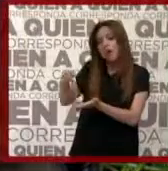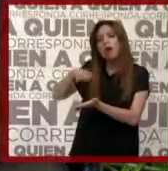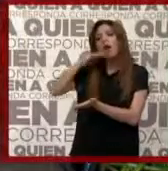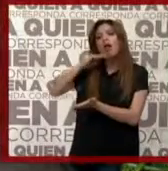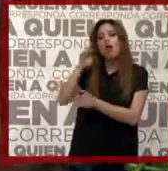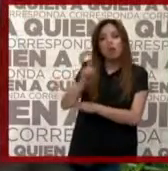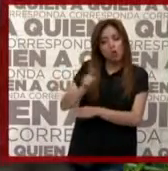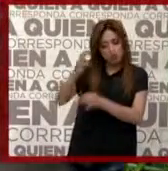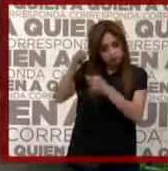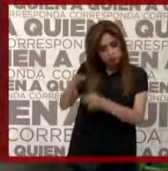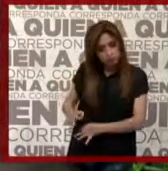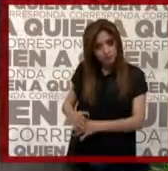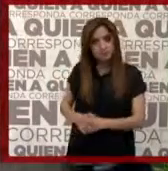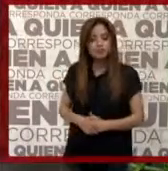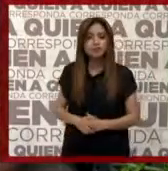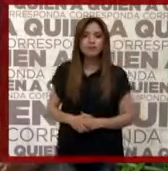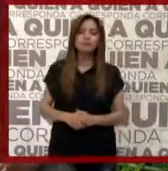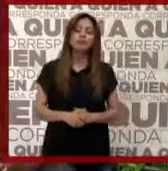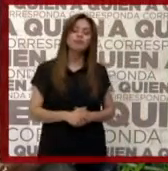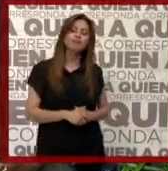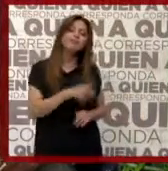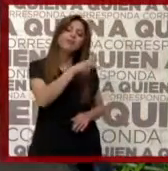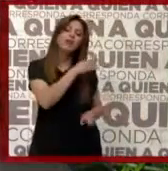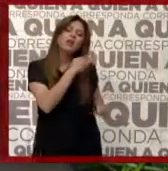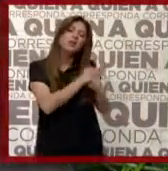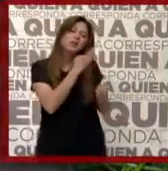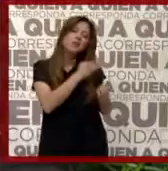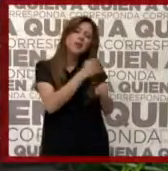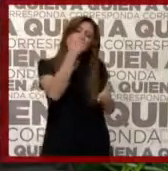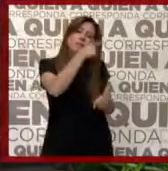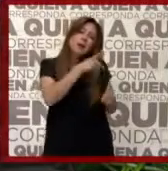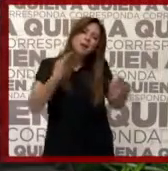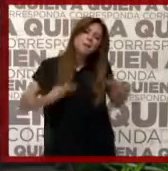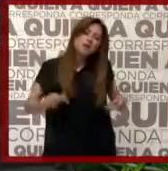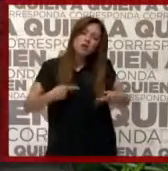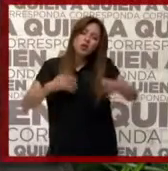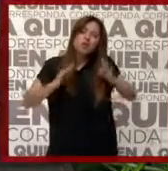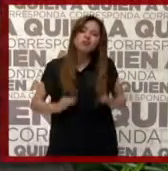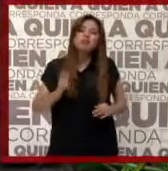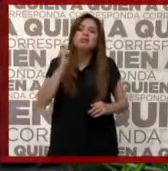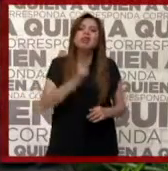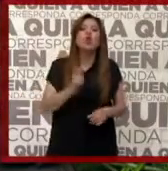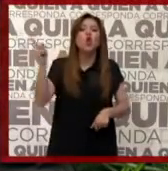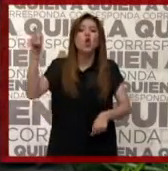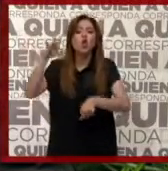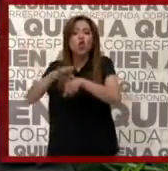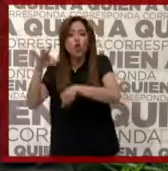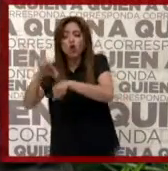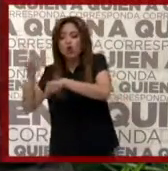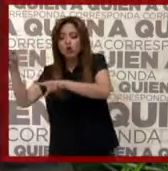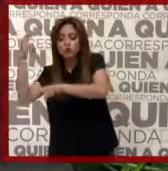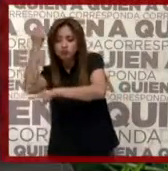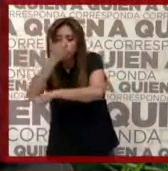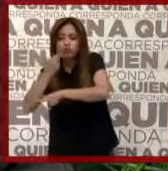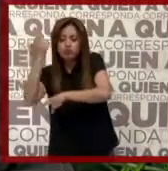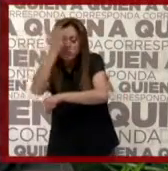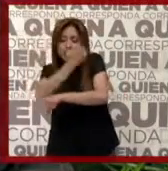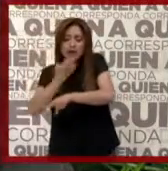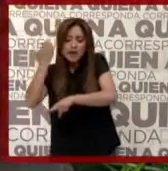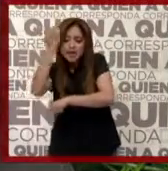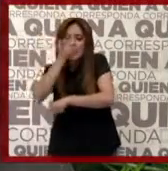este caso es un asunto que le puede dar tranquilidad a todo el mundo porque los médicos están siendo evaluados por sus propios padres con un mecanismo